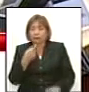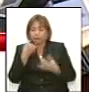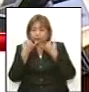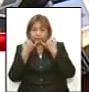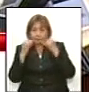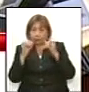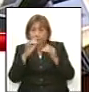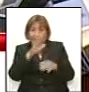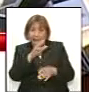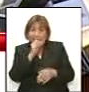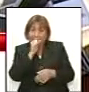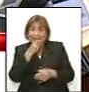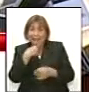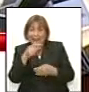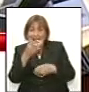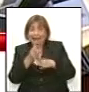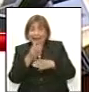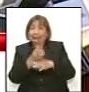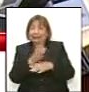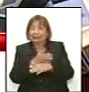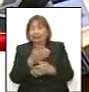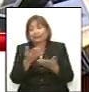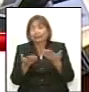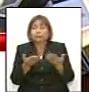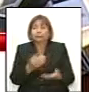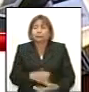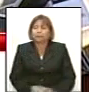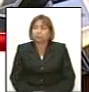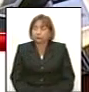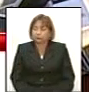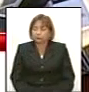informada respecto a nuestros avances al respecto.